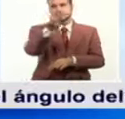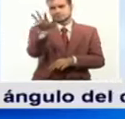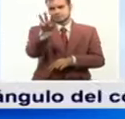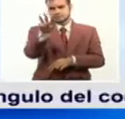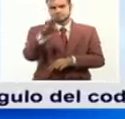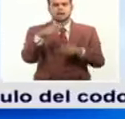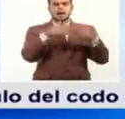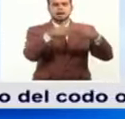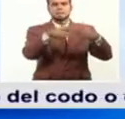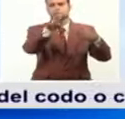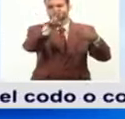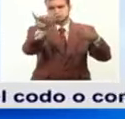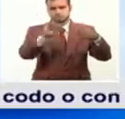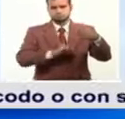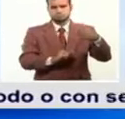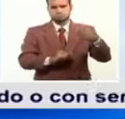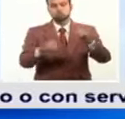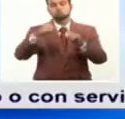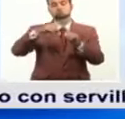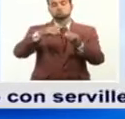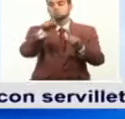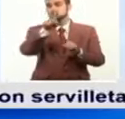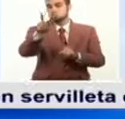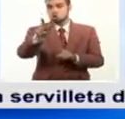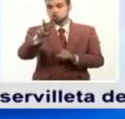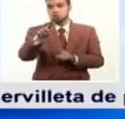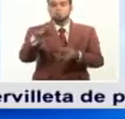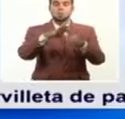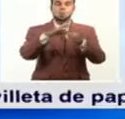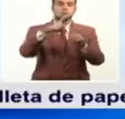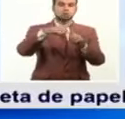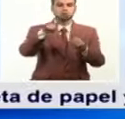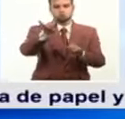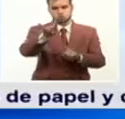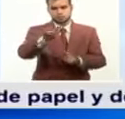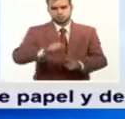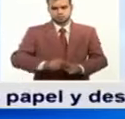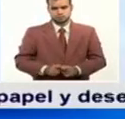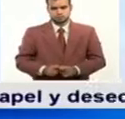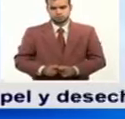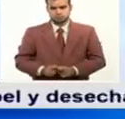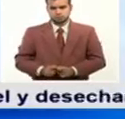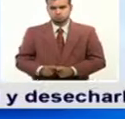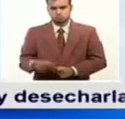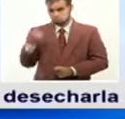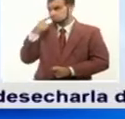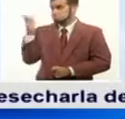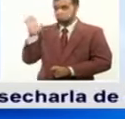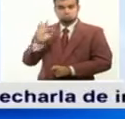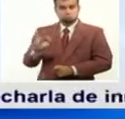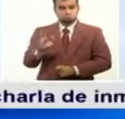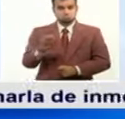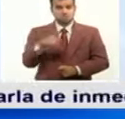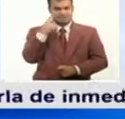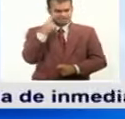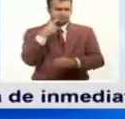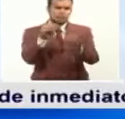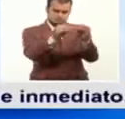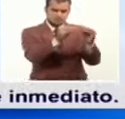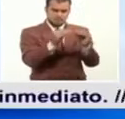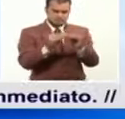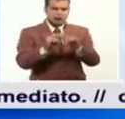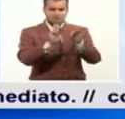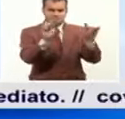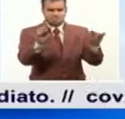26, Las Tunas 2 y Guantánamo 9. Como ven, transmisión, pero mucho